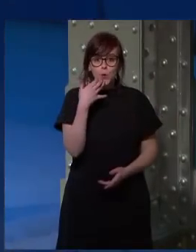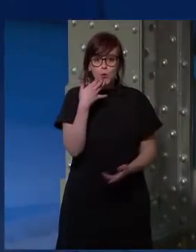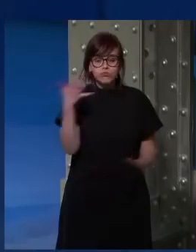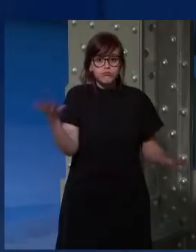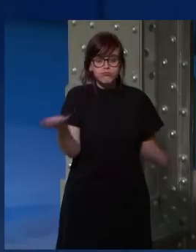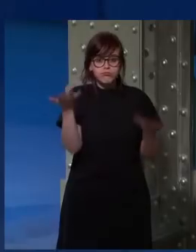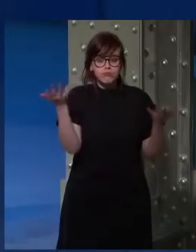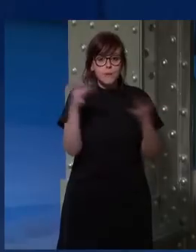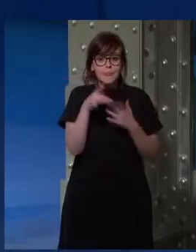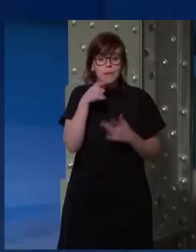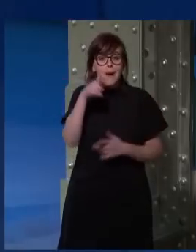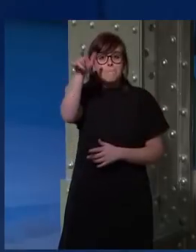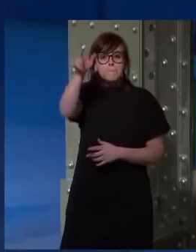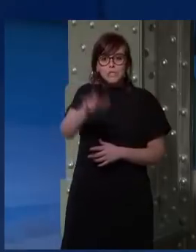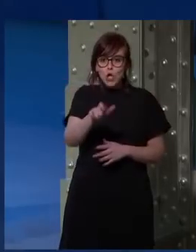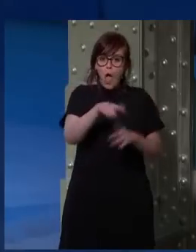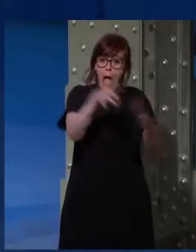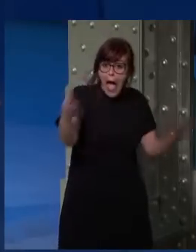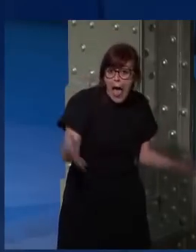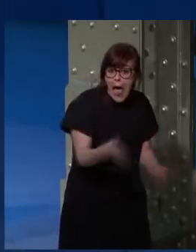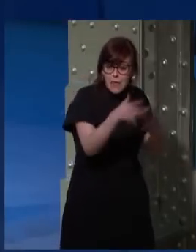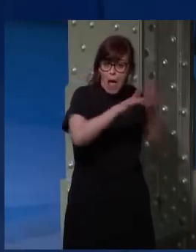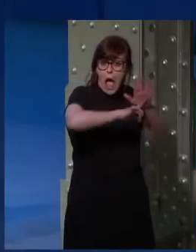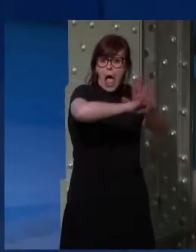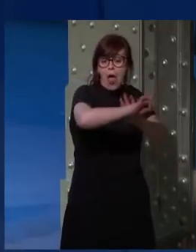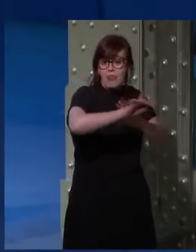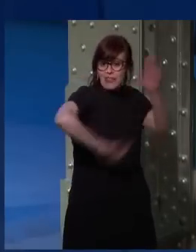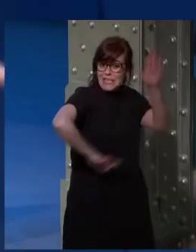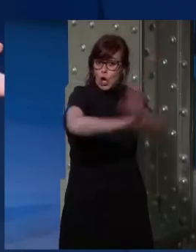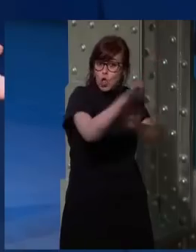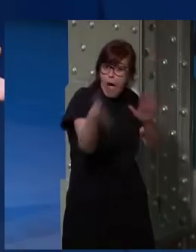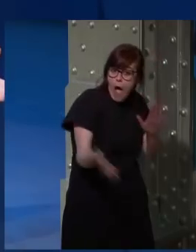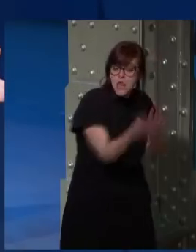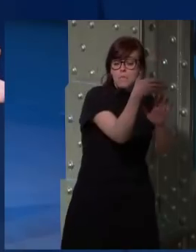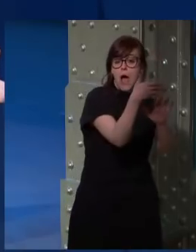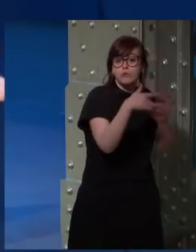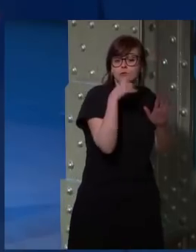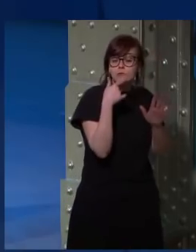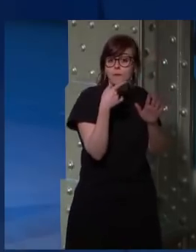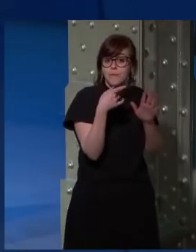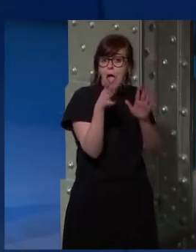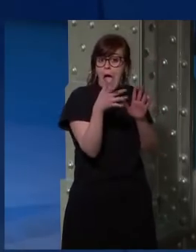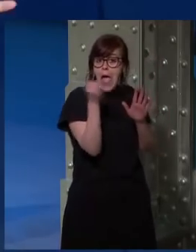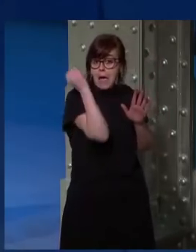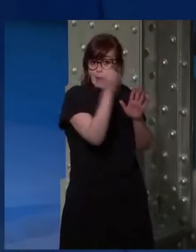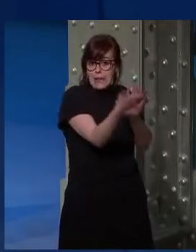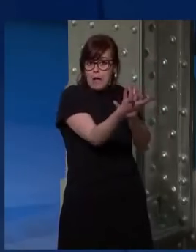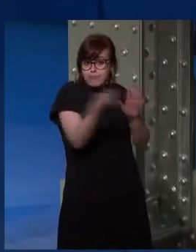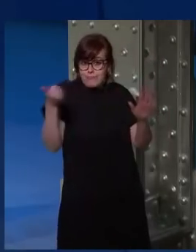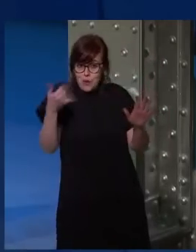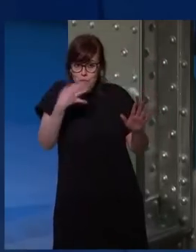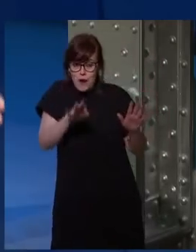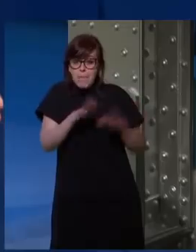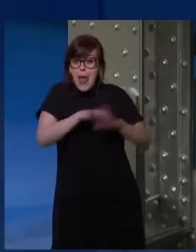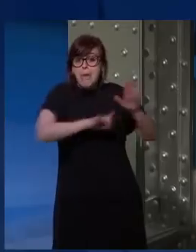a quien les molesta físicamente. Bueno, afortunadamente el caso de las mujeres no, me estoy refiriendo ahora en derechos generales,